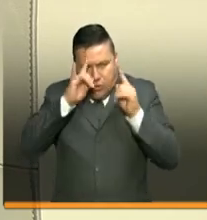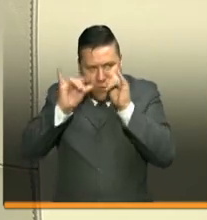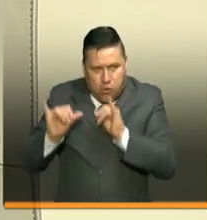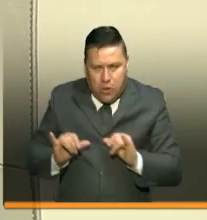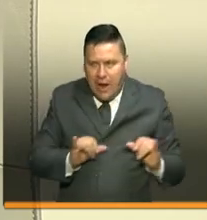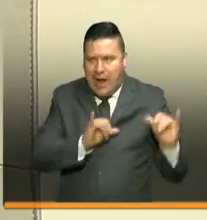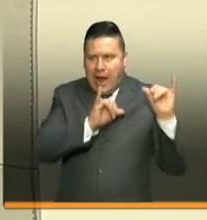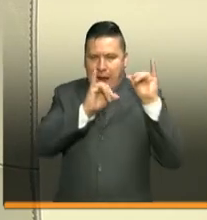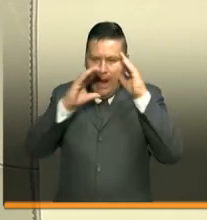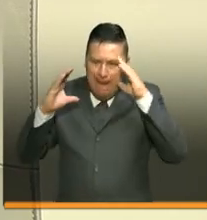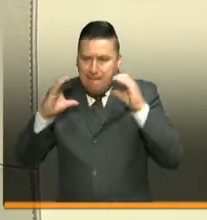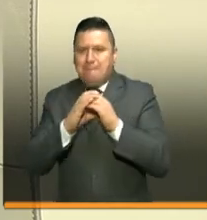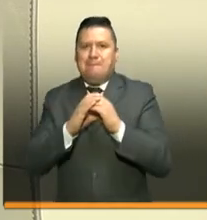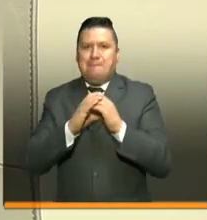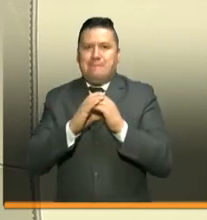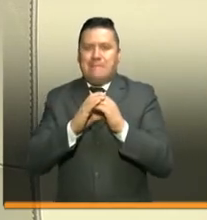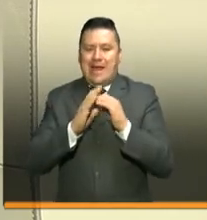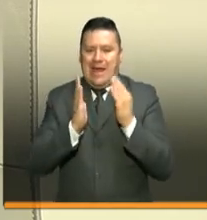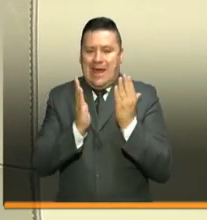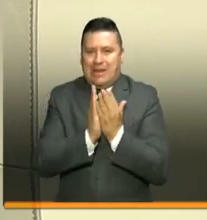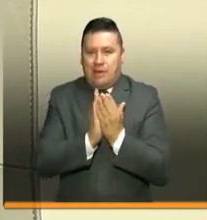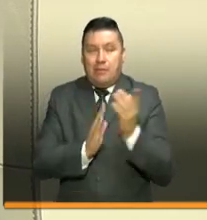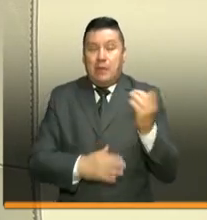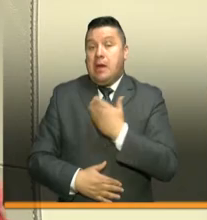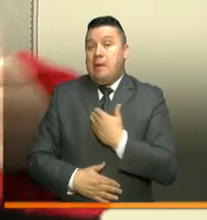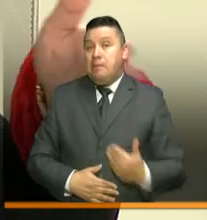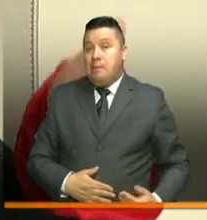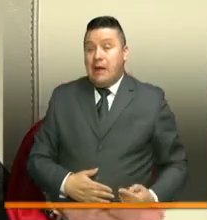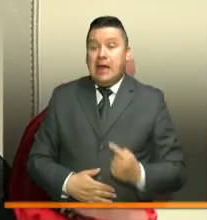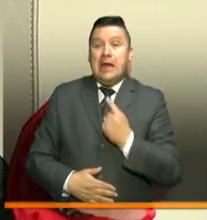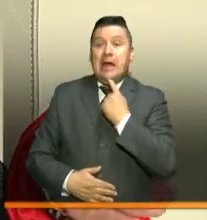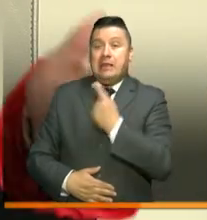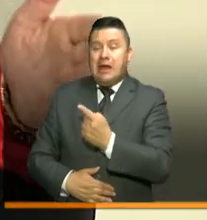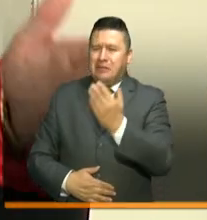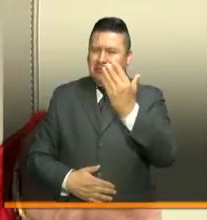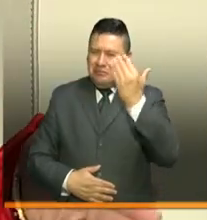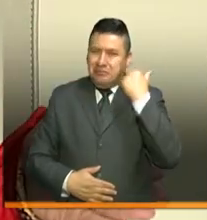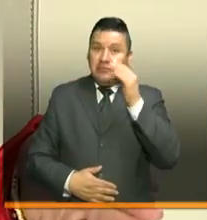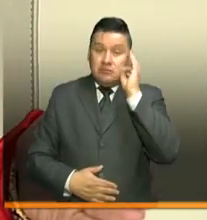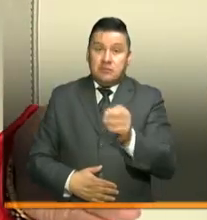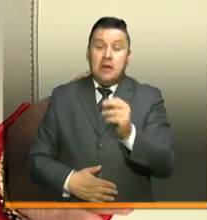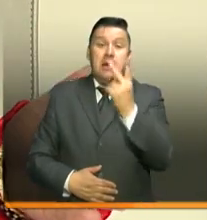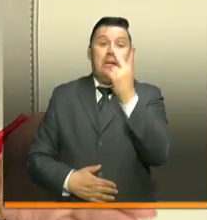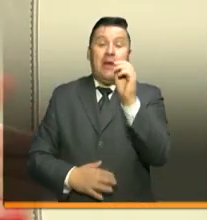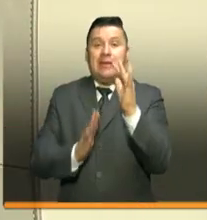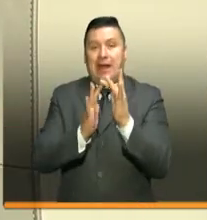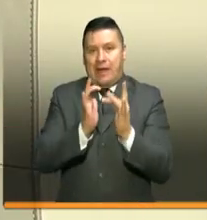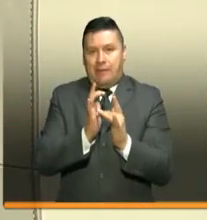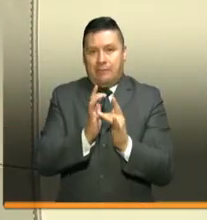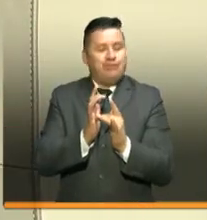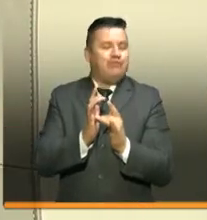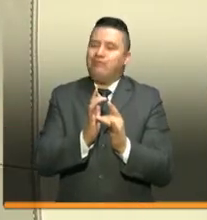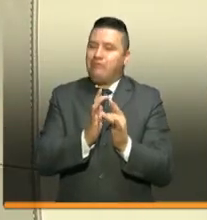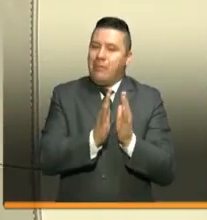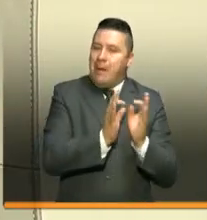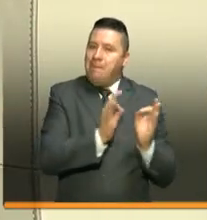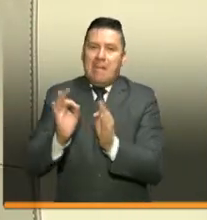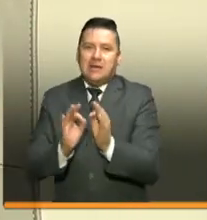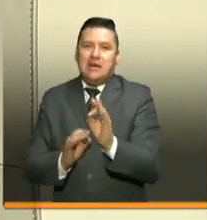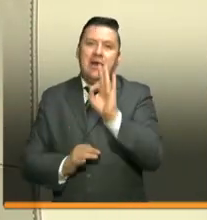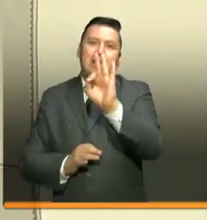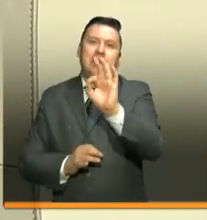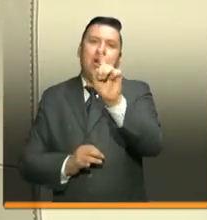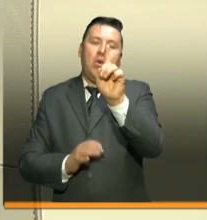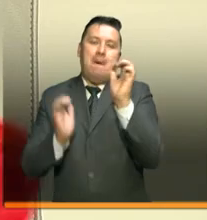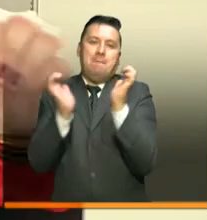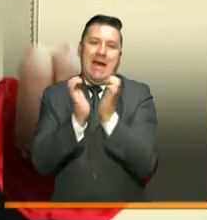sector educación. En ese sentido, el señor presidente anunciaba que la medida que habíamos tomado hasta el 20 de abril irá hasta el 31 de mayo. Y